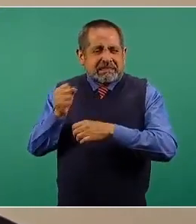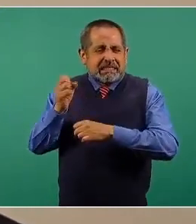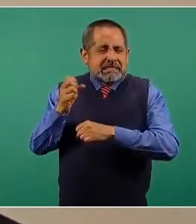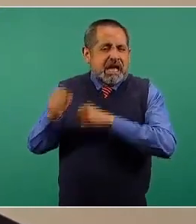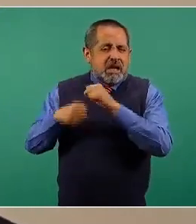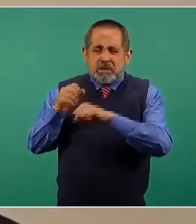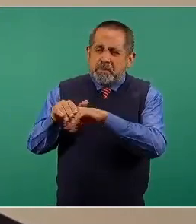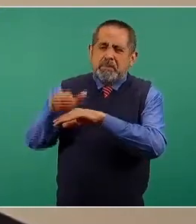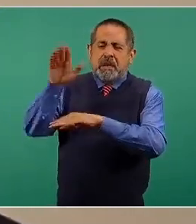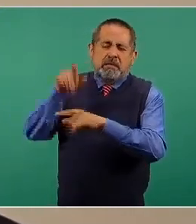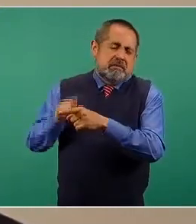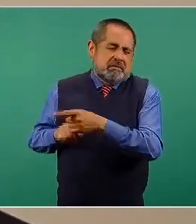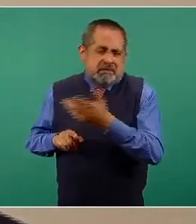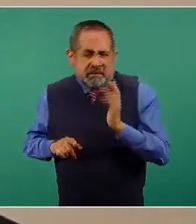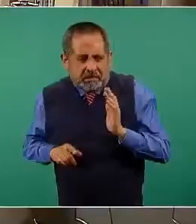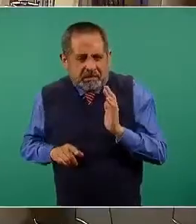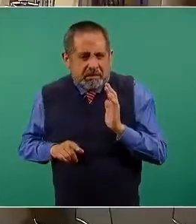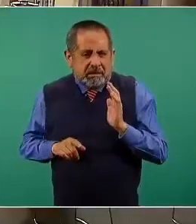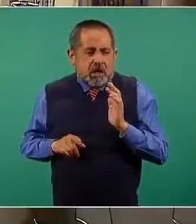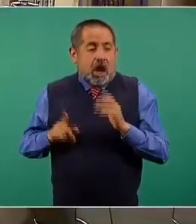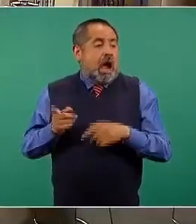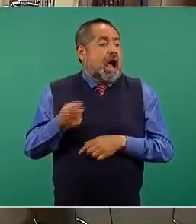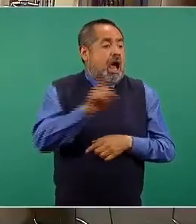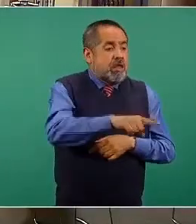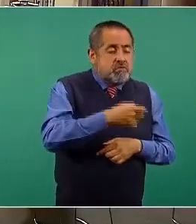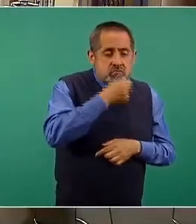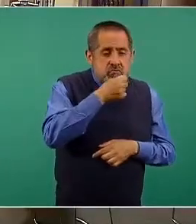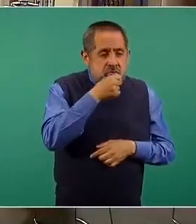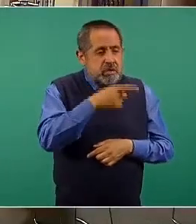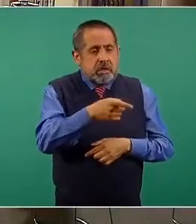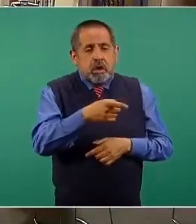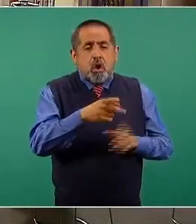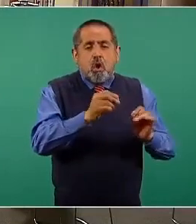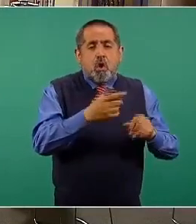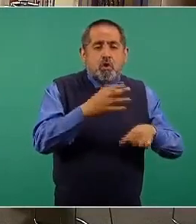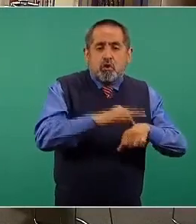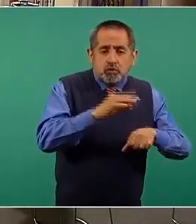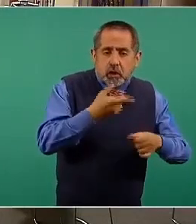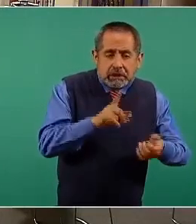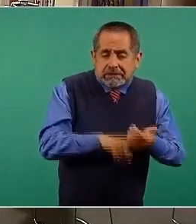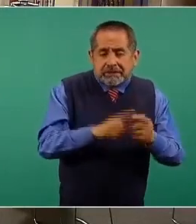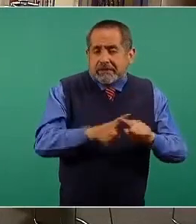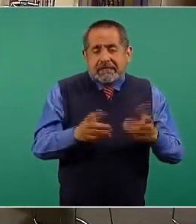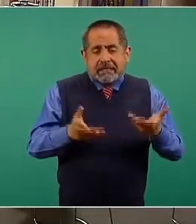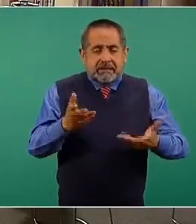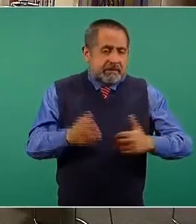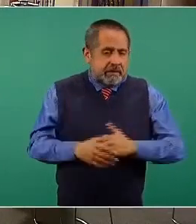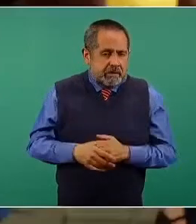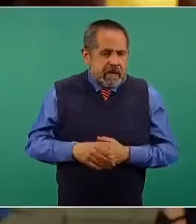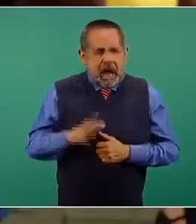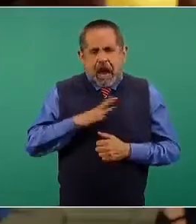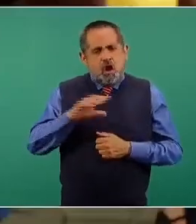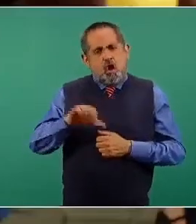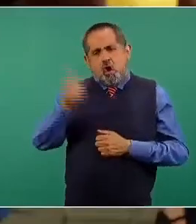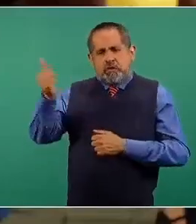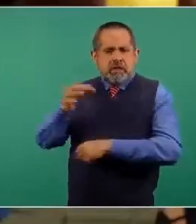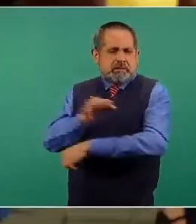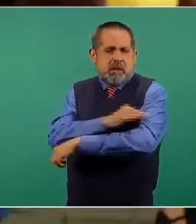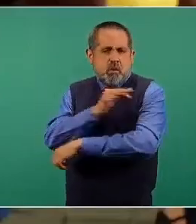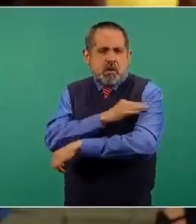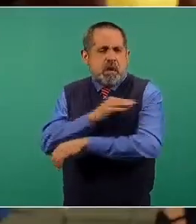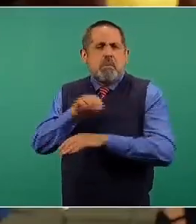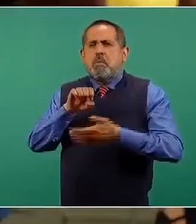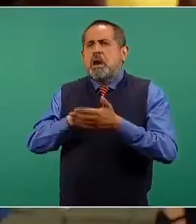años, bajo el hecho de que fueran personal de salud de primera línea. En el caso de otras vacunas,